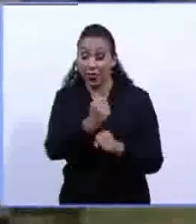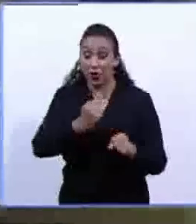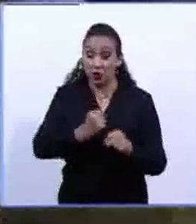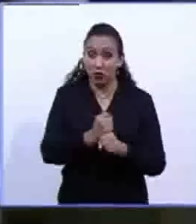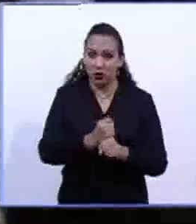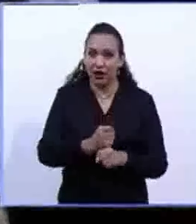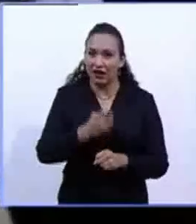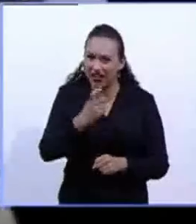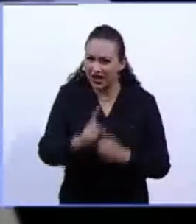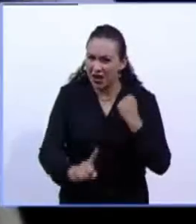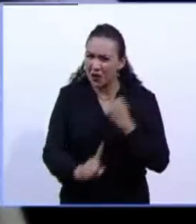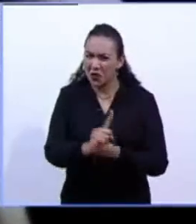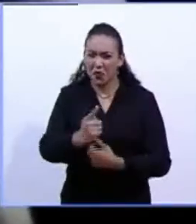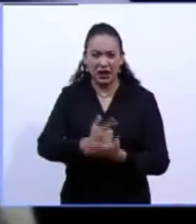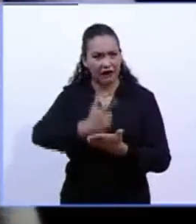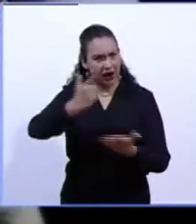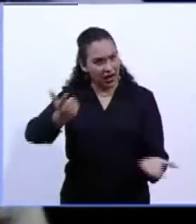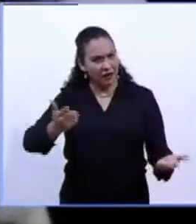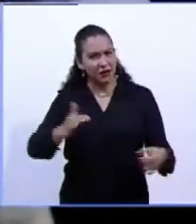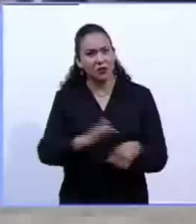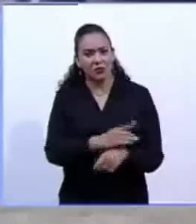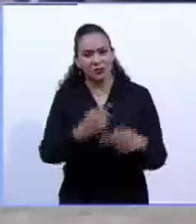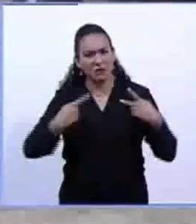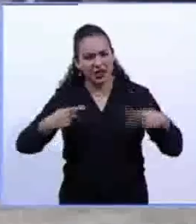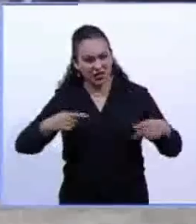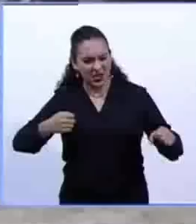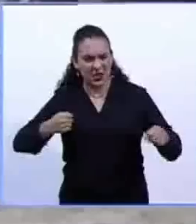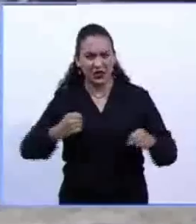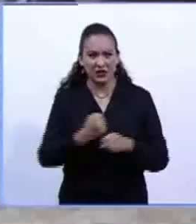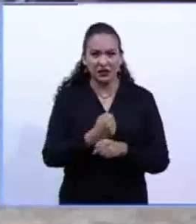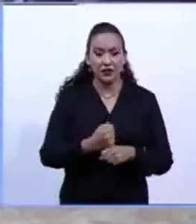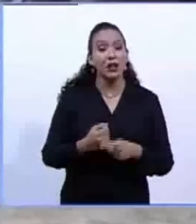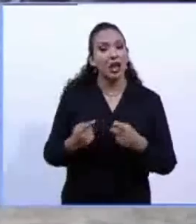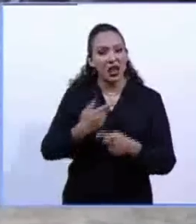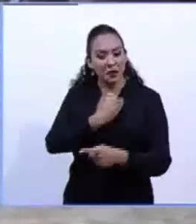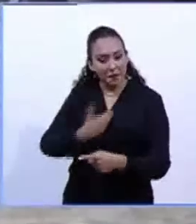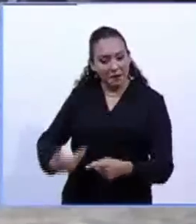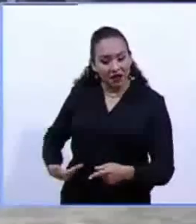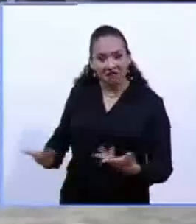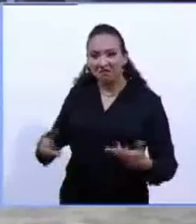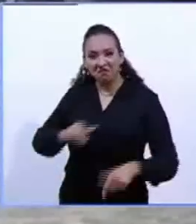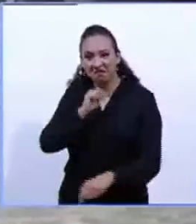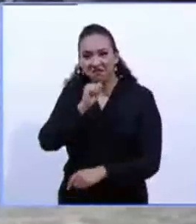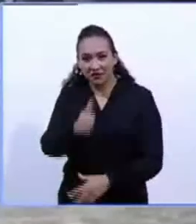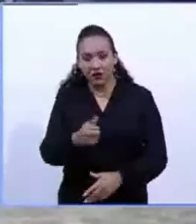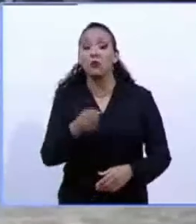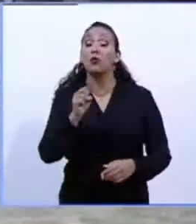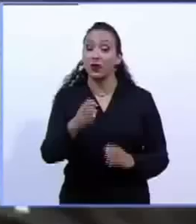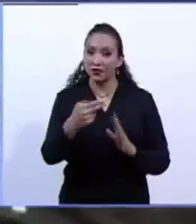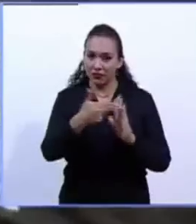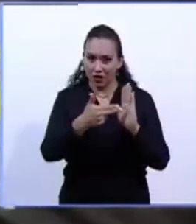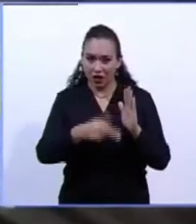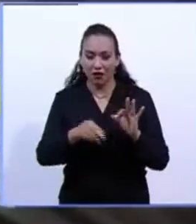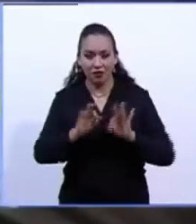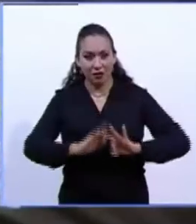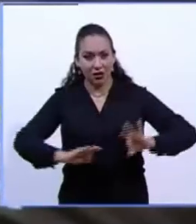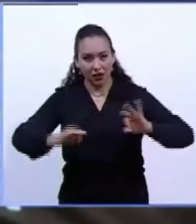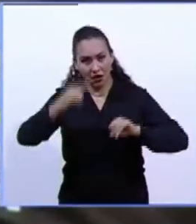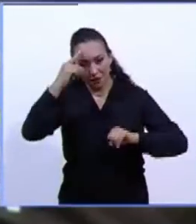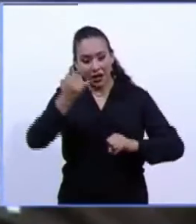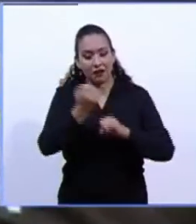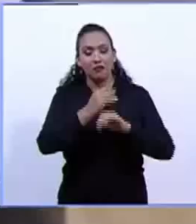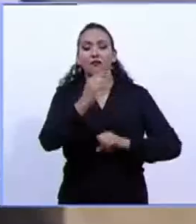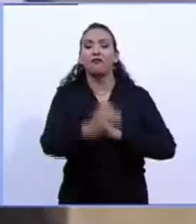problema nacional, cuando esa realidad se ha negado desde el Ejecutivo. También establece mecanismos útiles de seguimiento como un informe